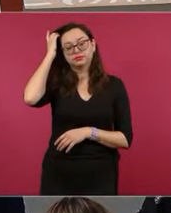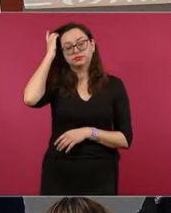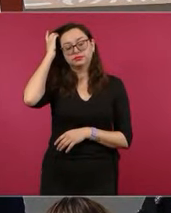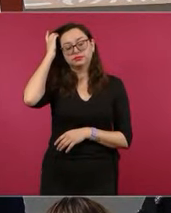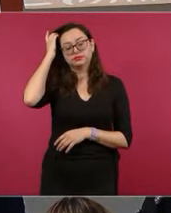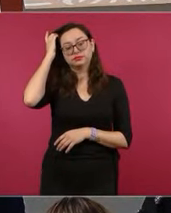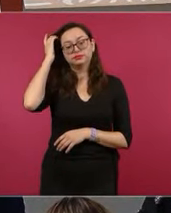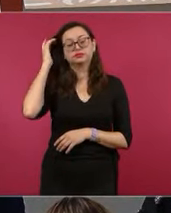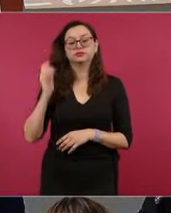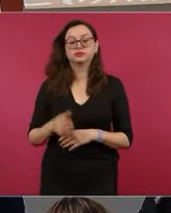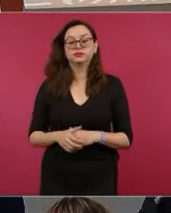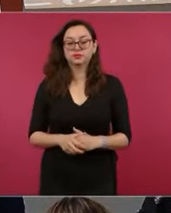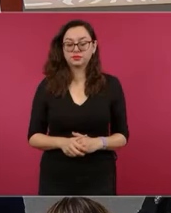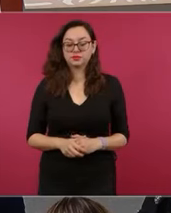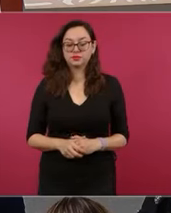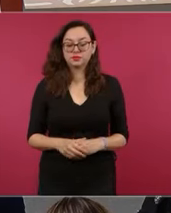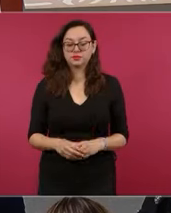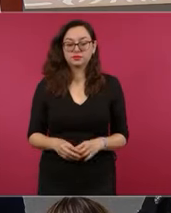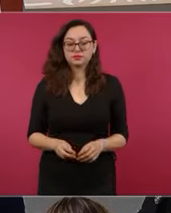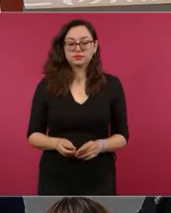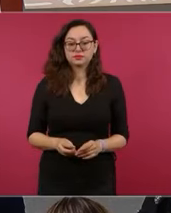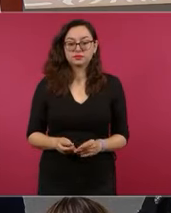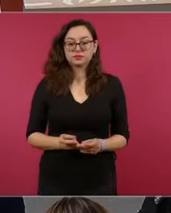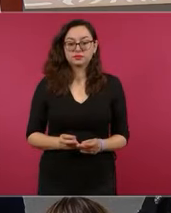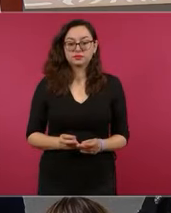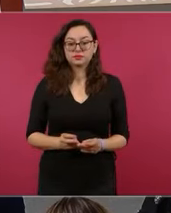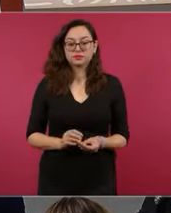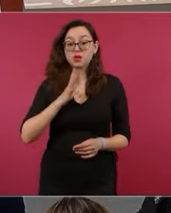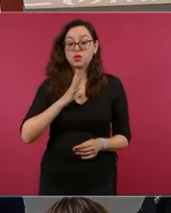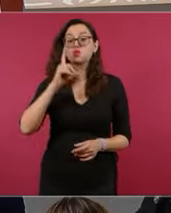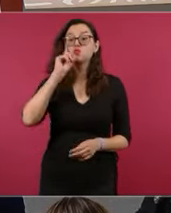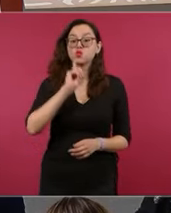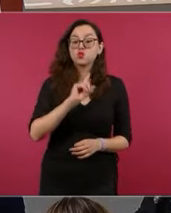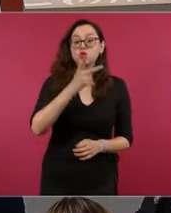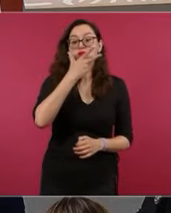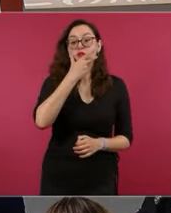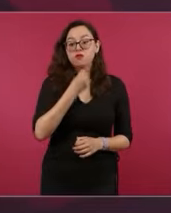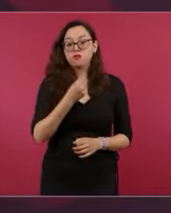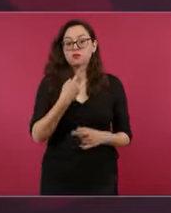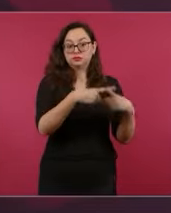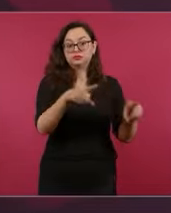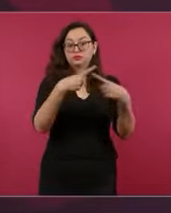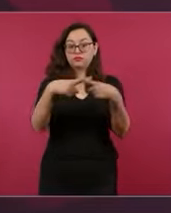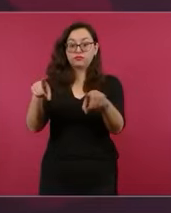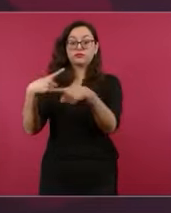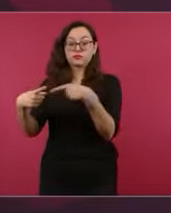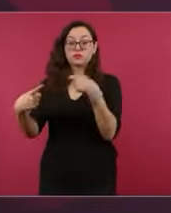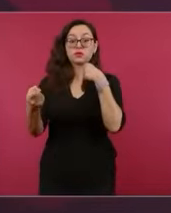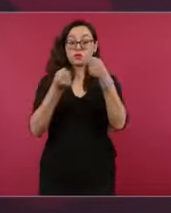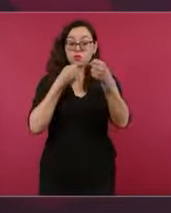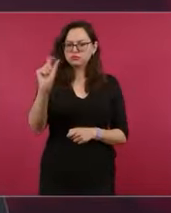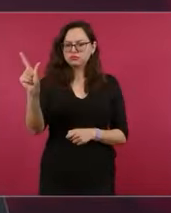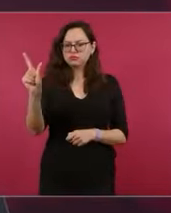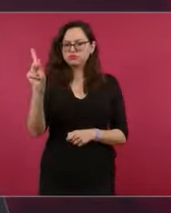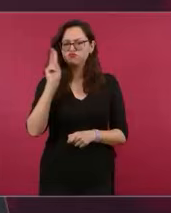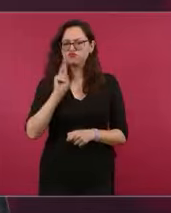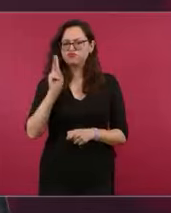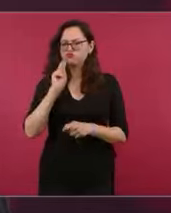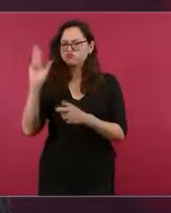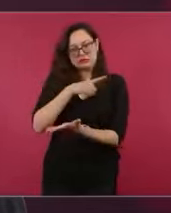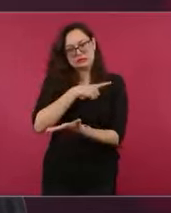porque hay muchas mujeres, hombres que hacen periodismo profesional,